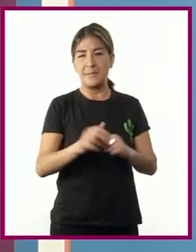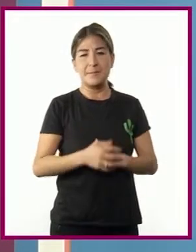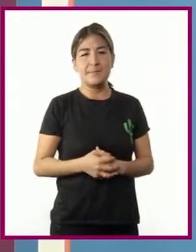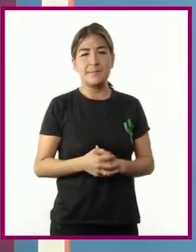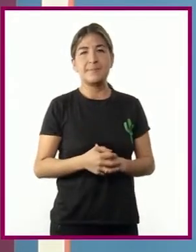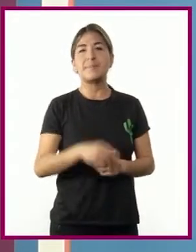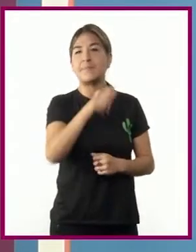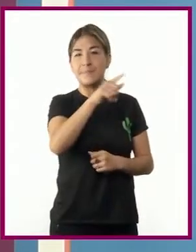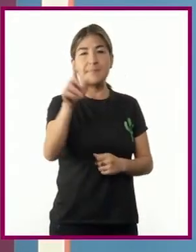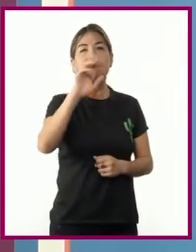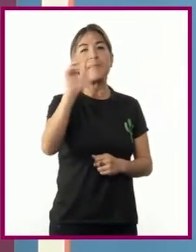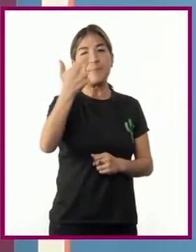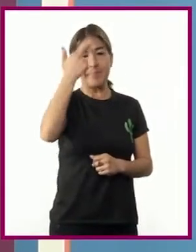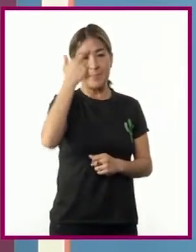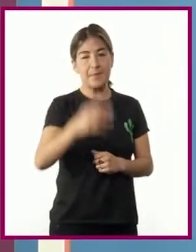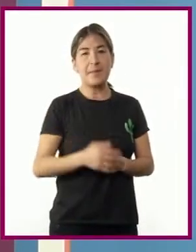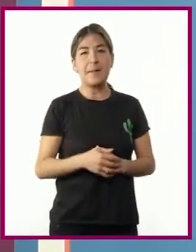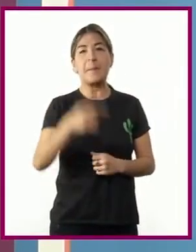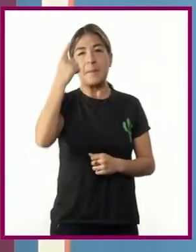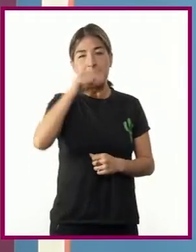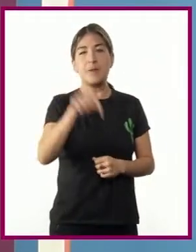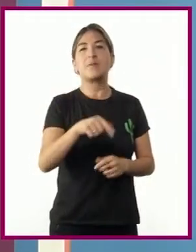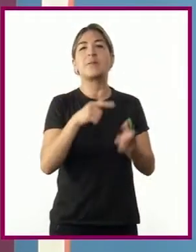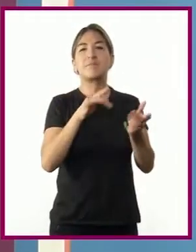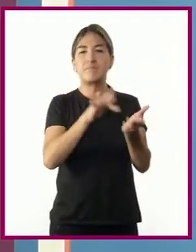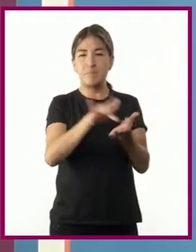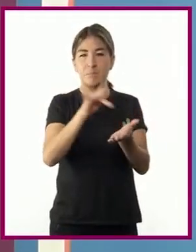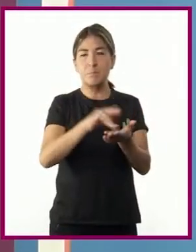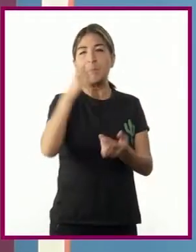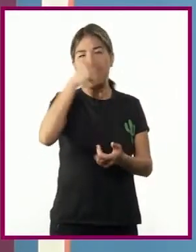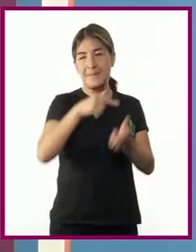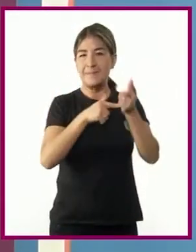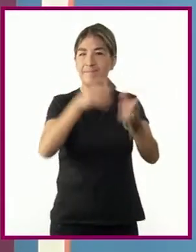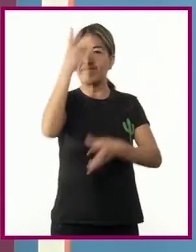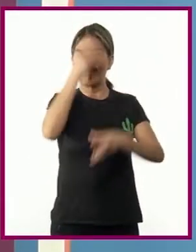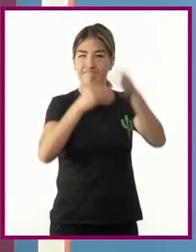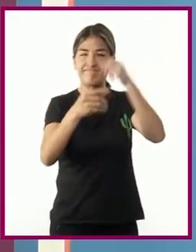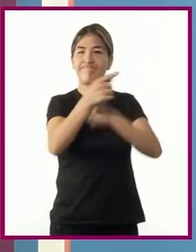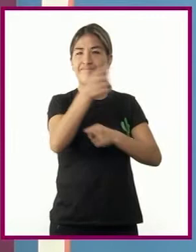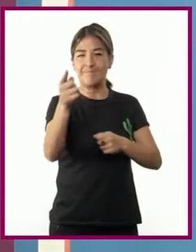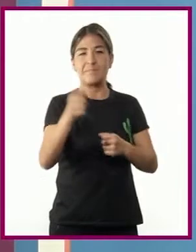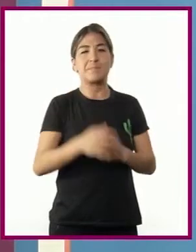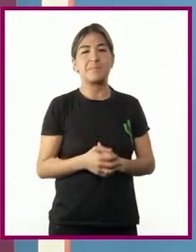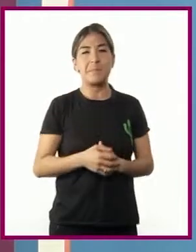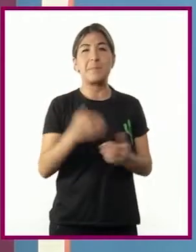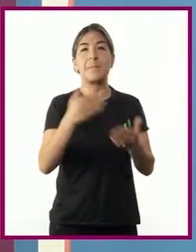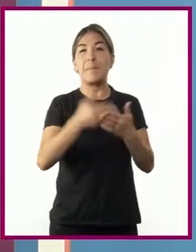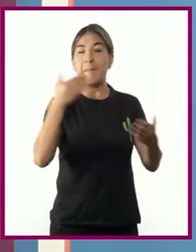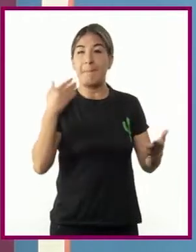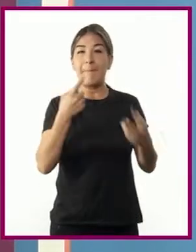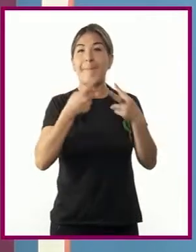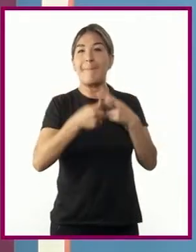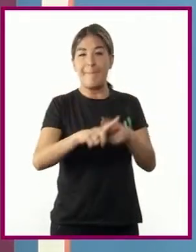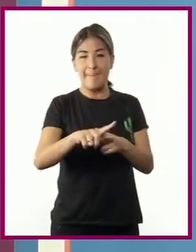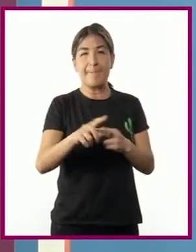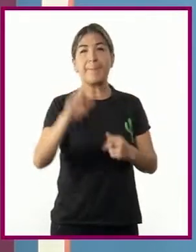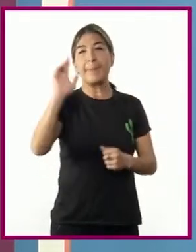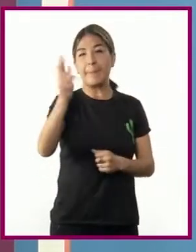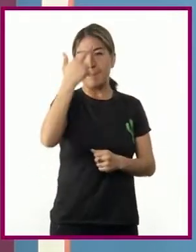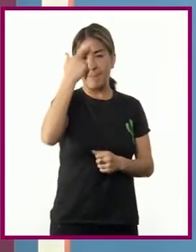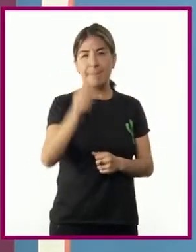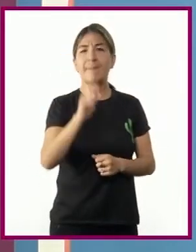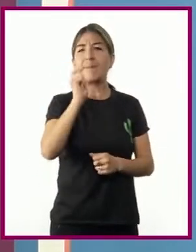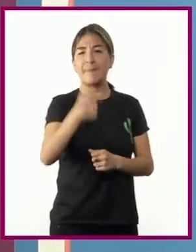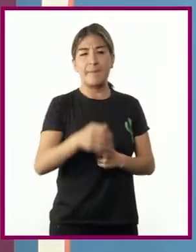Recuerden que este es un recurso para apoyar sus aprendizajes. Antes de dar inicio, recordemos